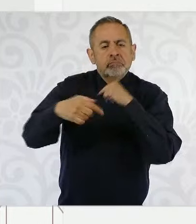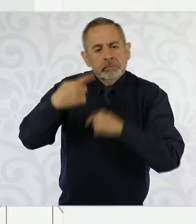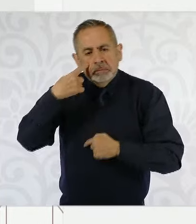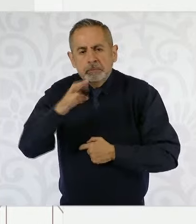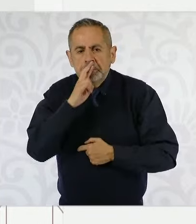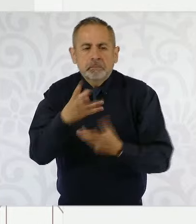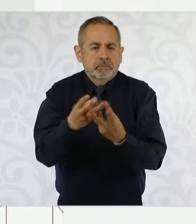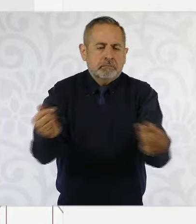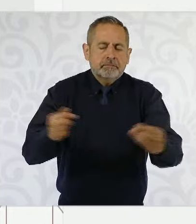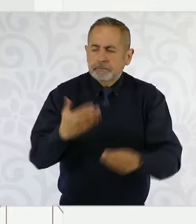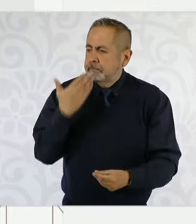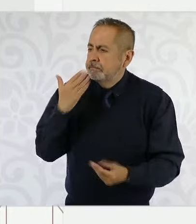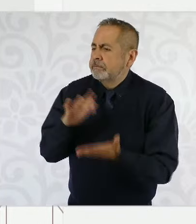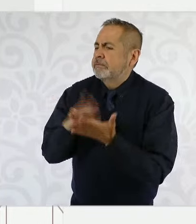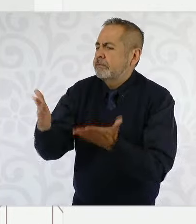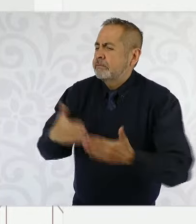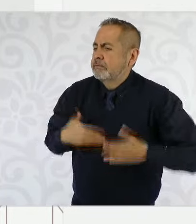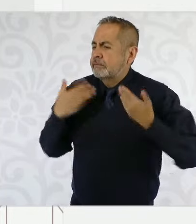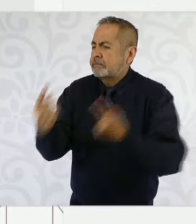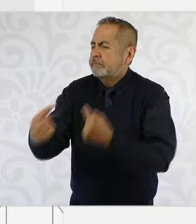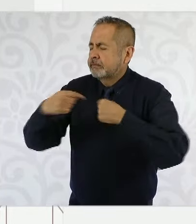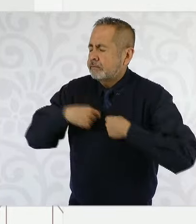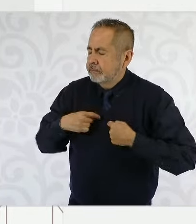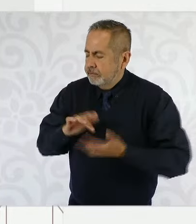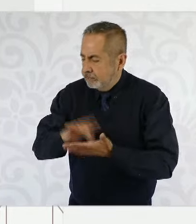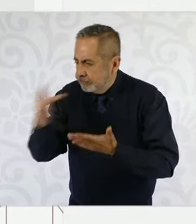Pues agradecerle la confianza y listo.